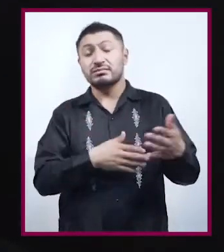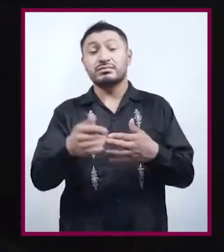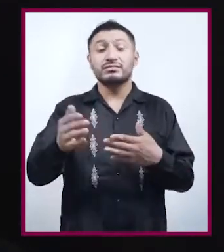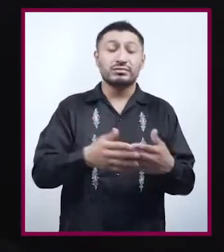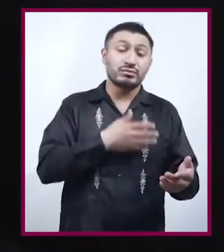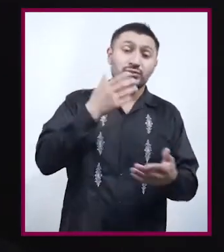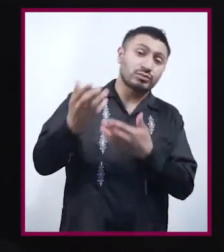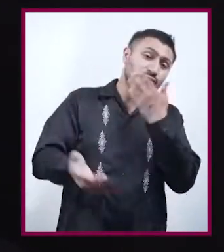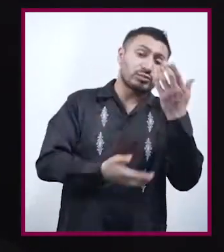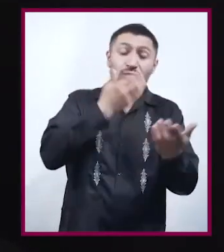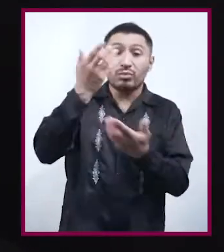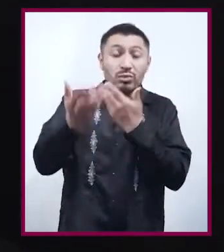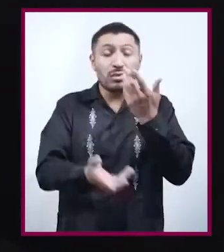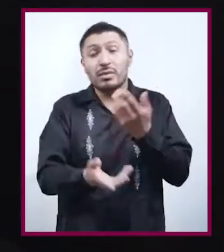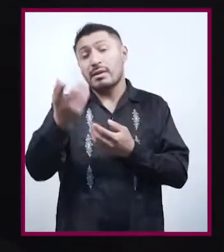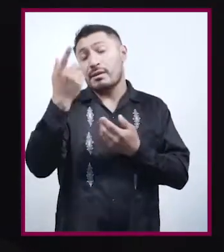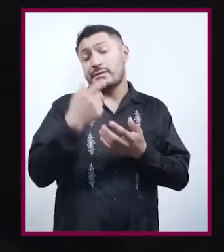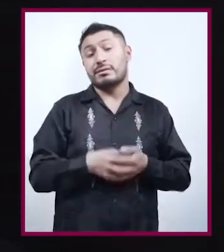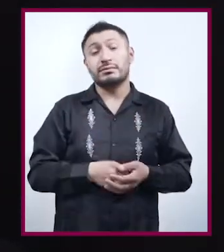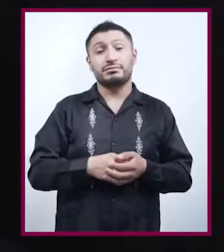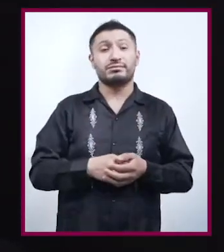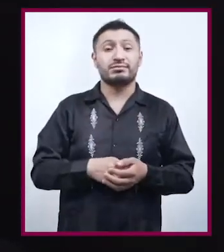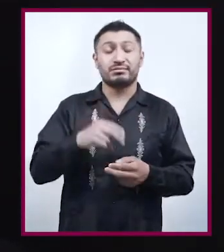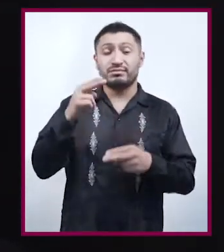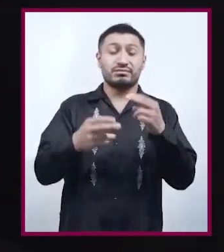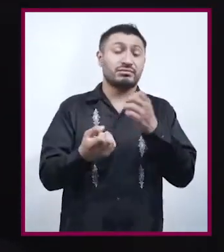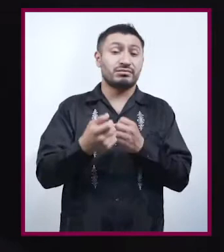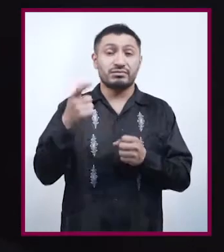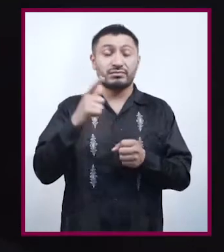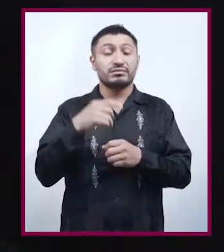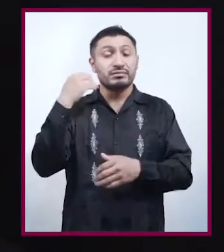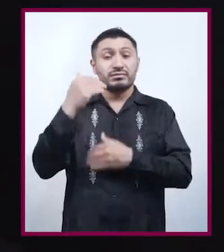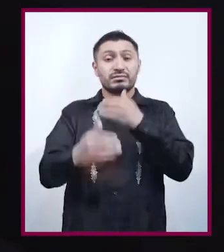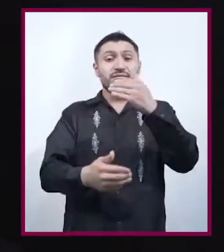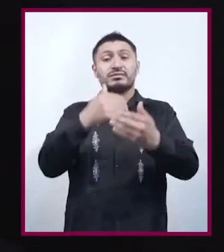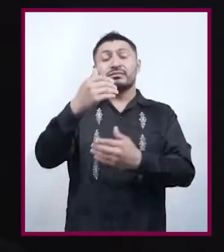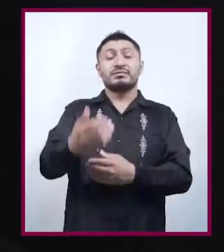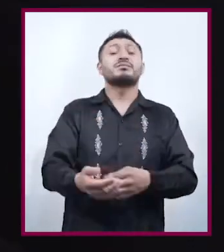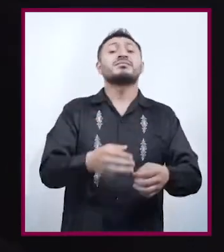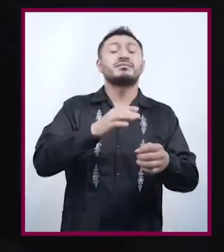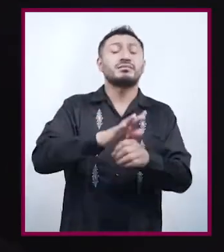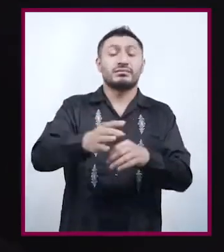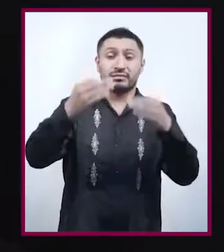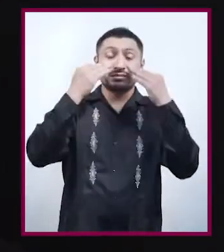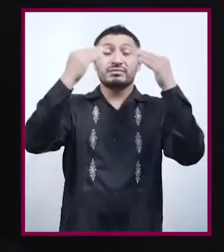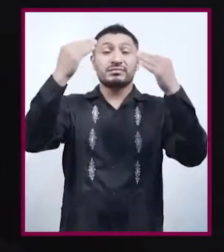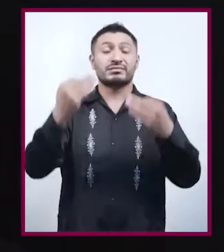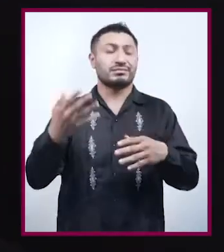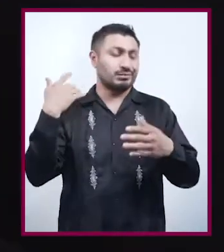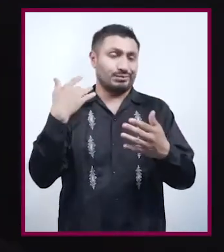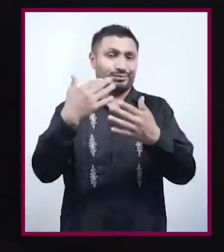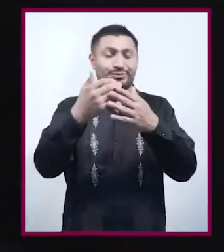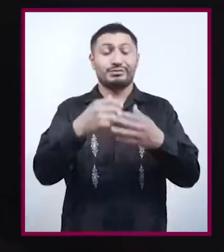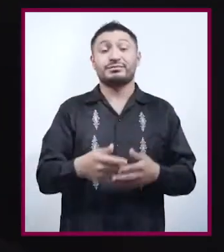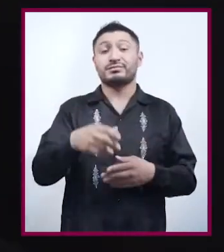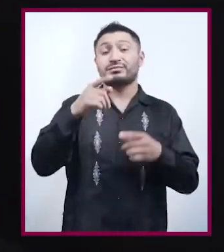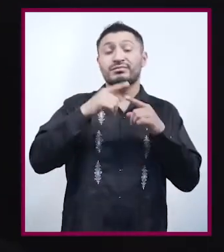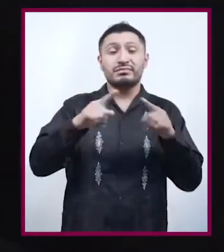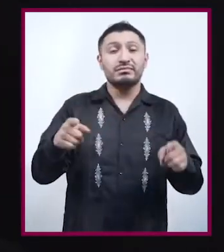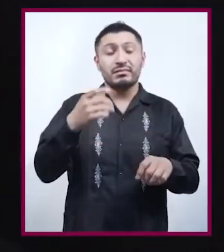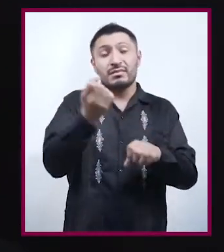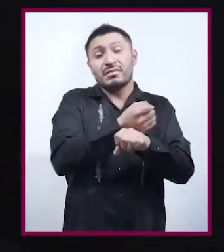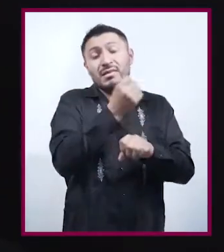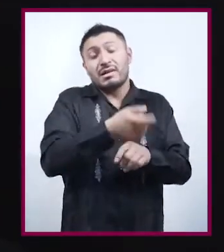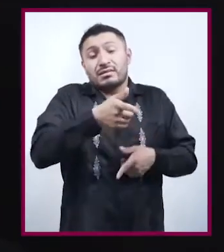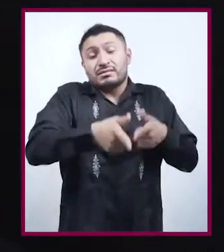de las modas, costumbres y estratificaciones sociales en las sucesivas épocas de las que han sido testigos. No